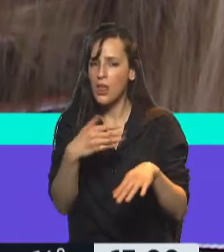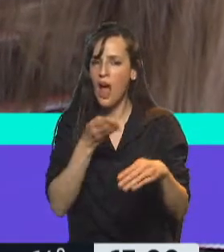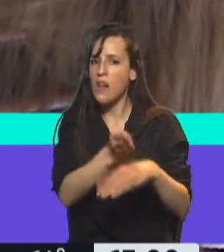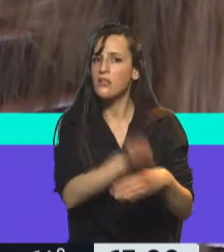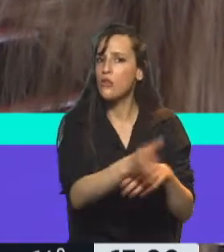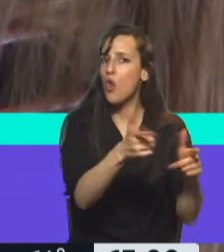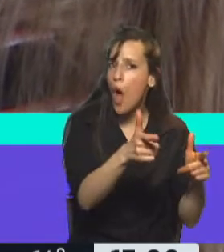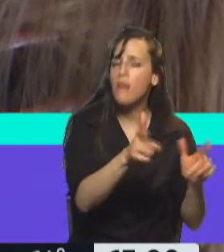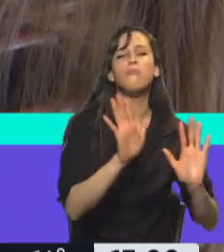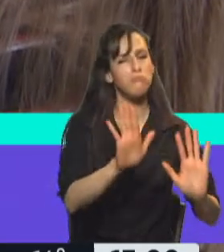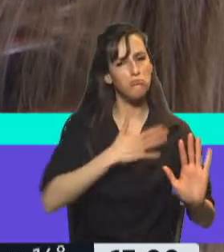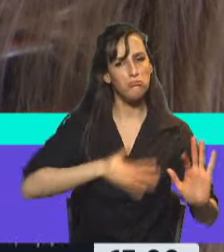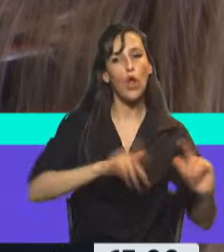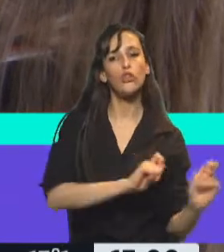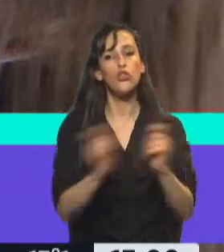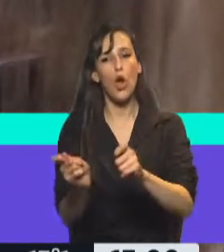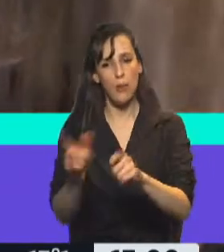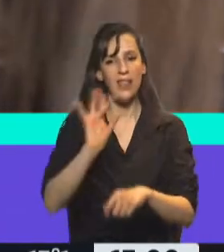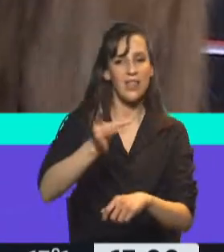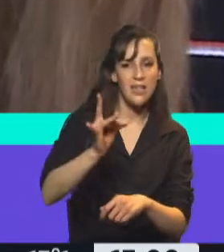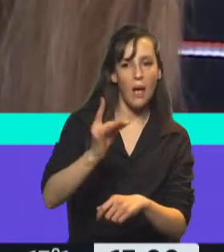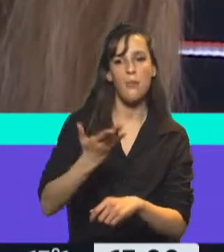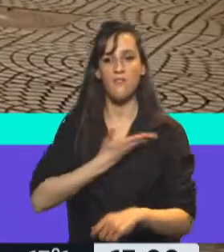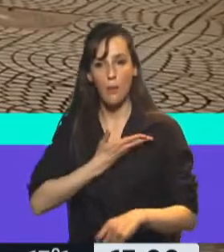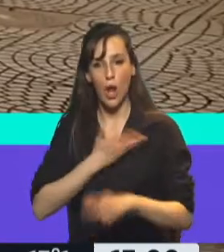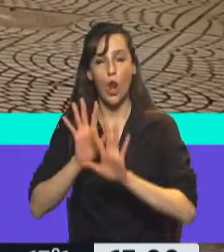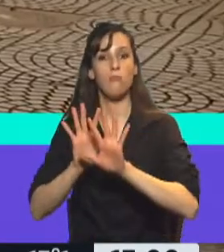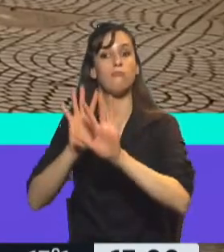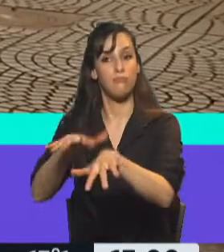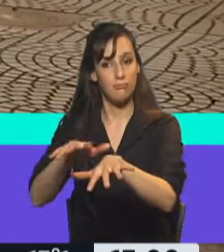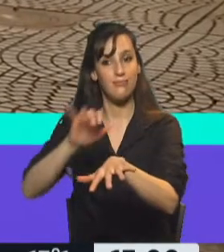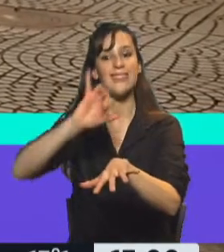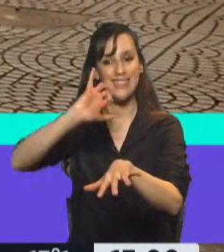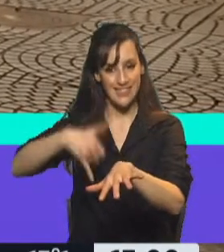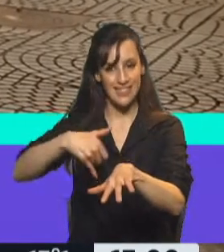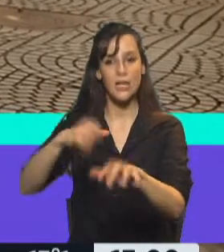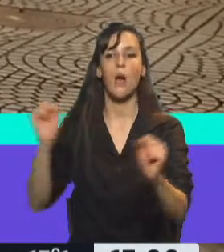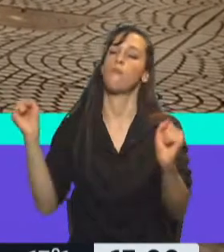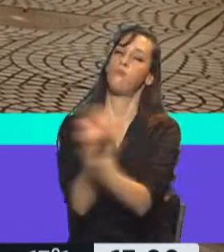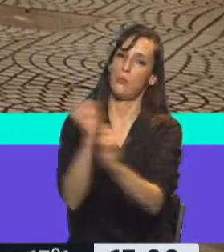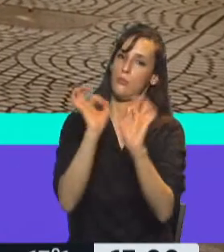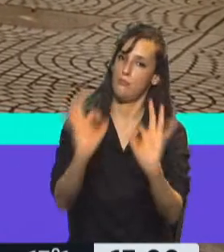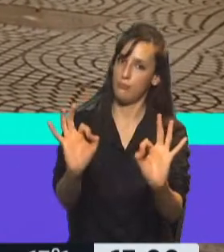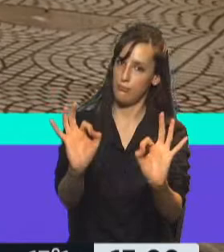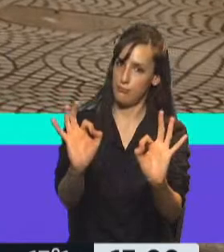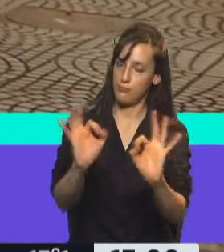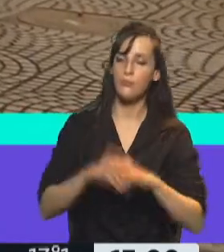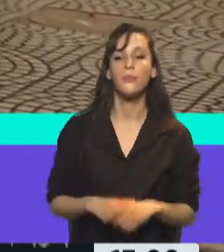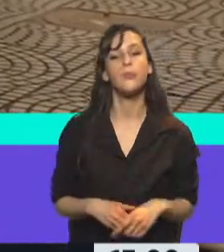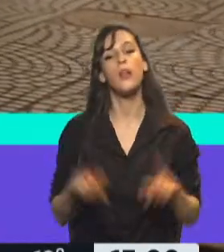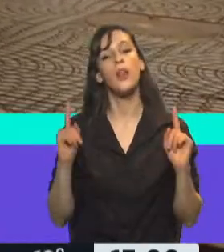acompañando desde la institución educativa la promoción de este ciclo lectivo y al mismo tiempo también